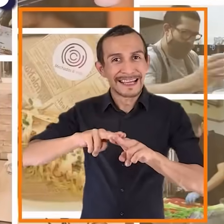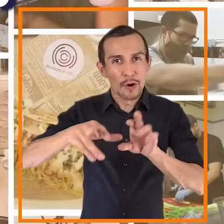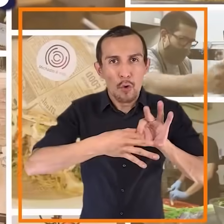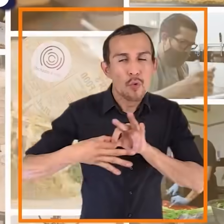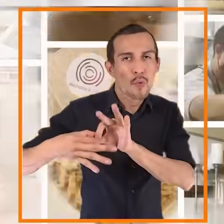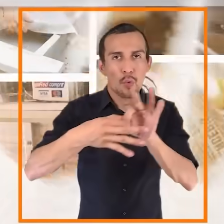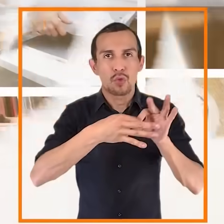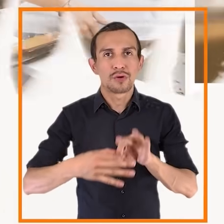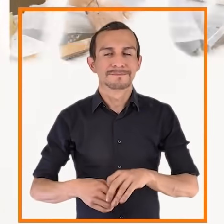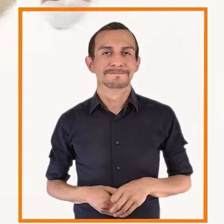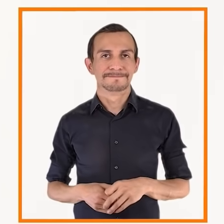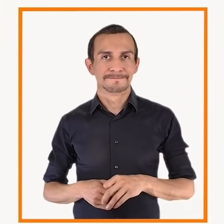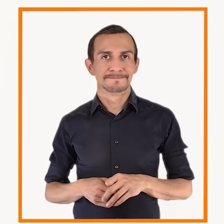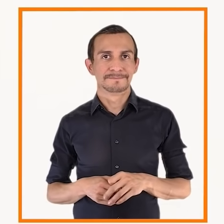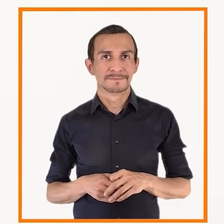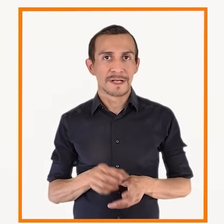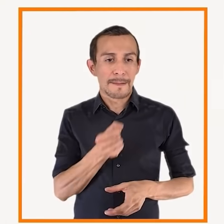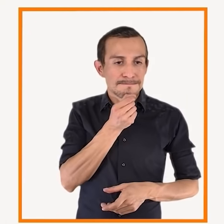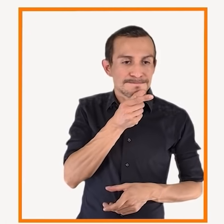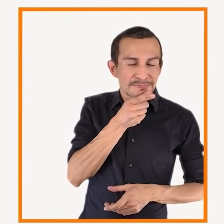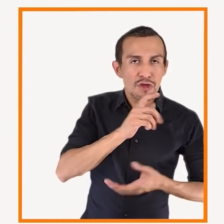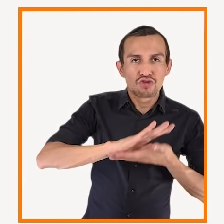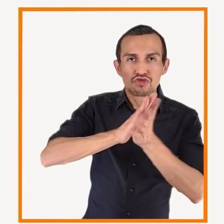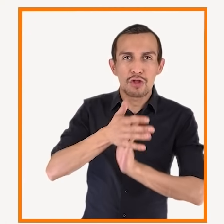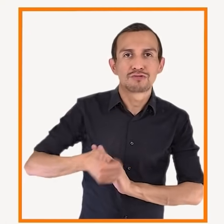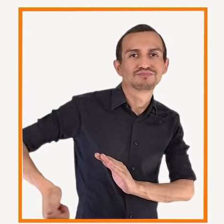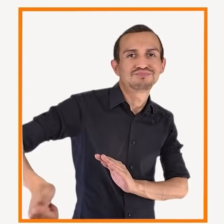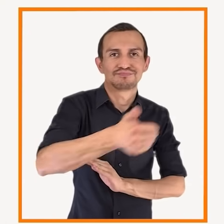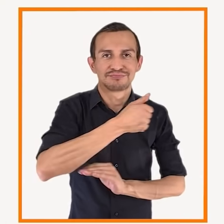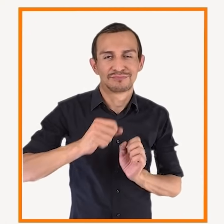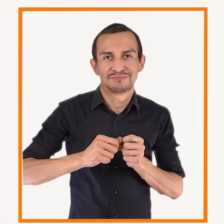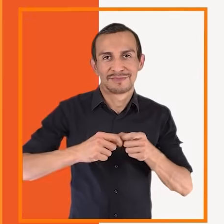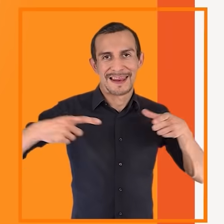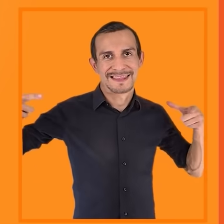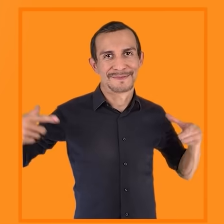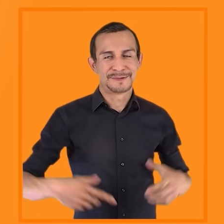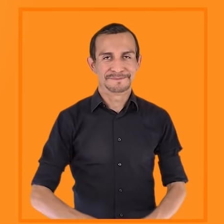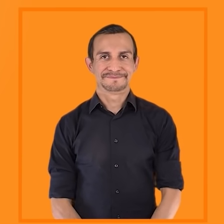¡Hagamos esto juntos! Si las pymes crecen, todos crecemos.